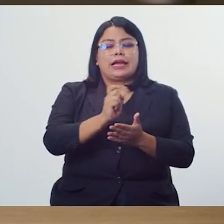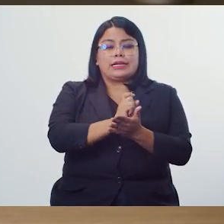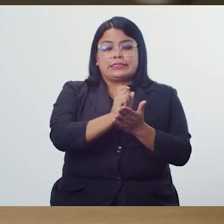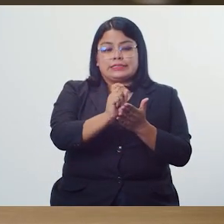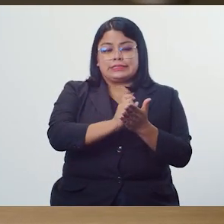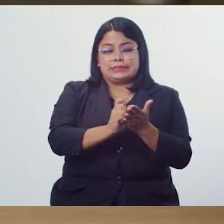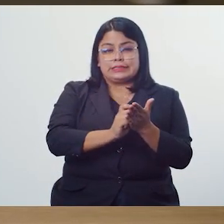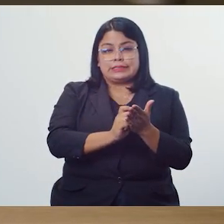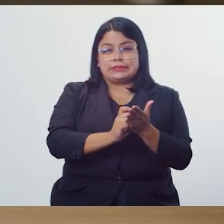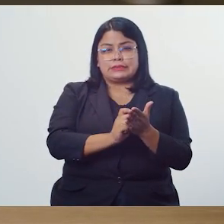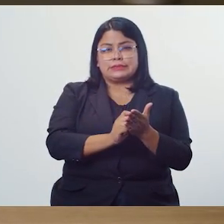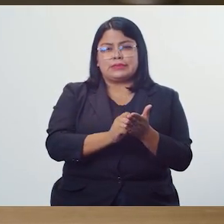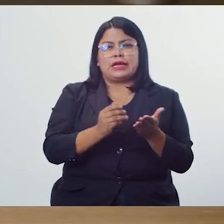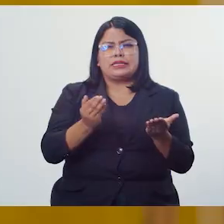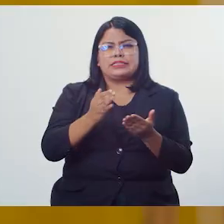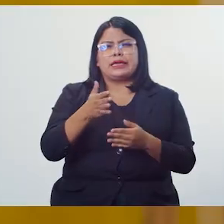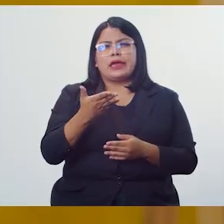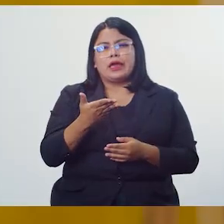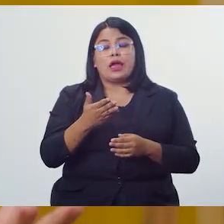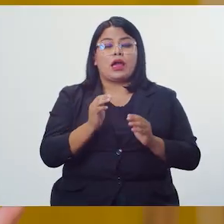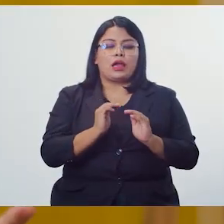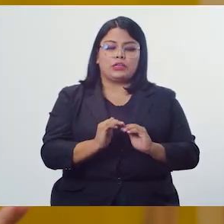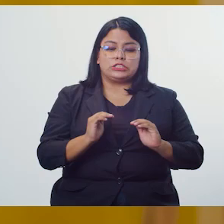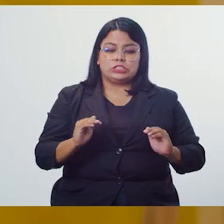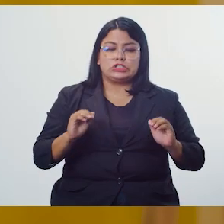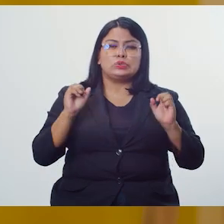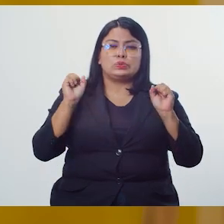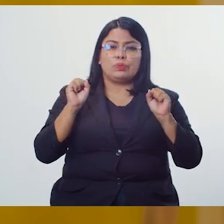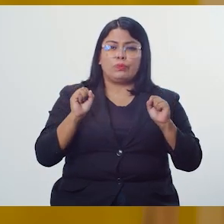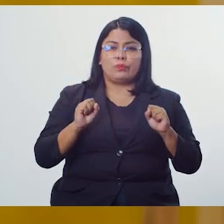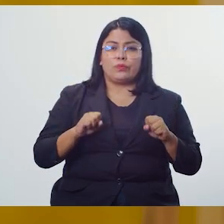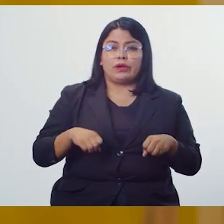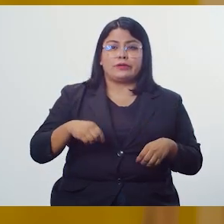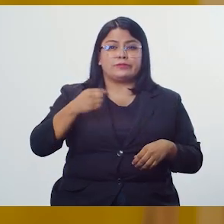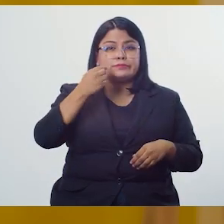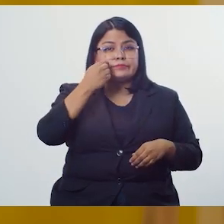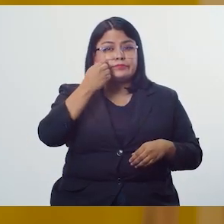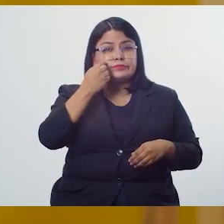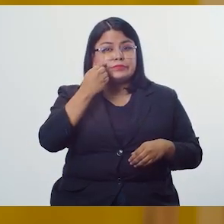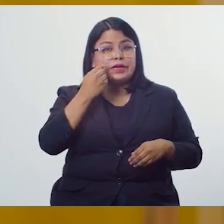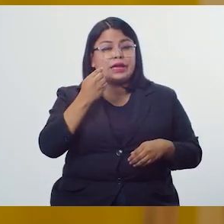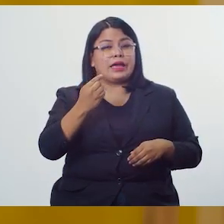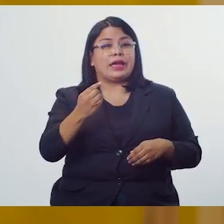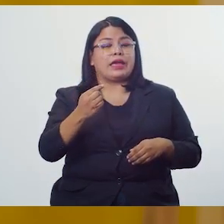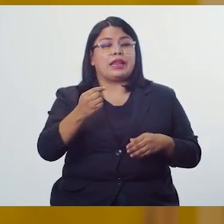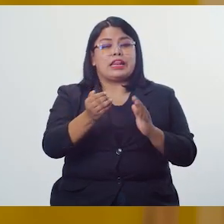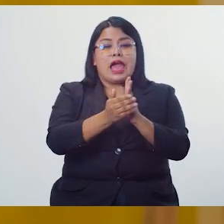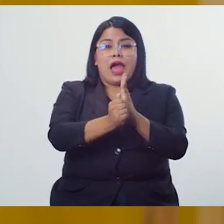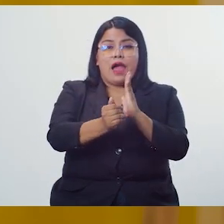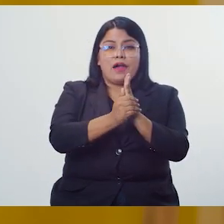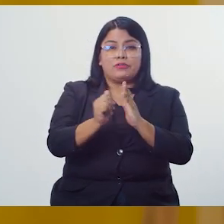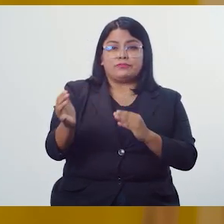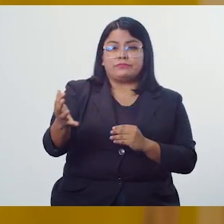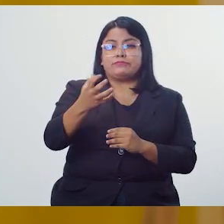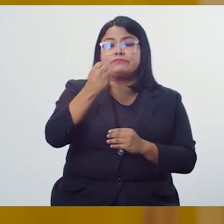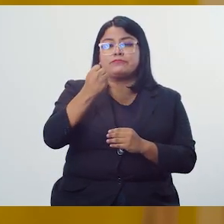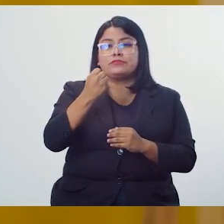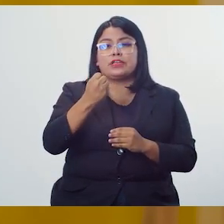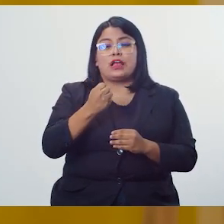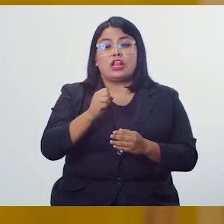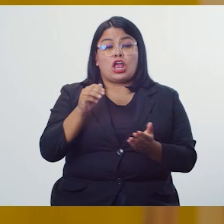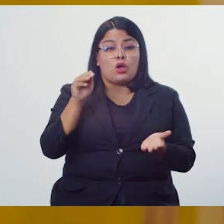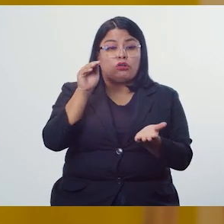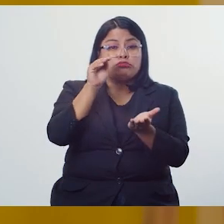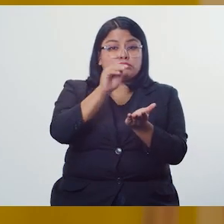escribir. En Nos gusta escribir, los niños y las niñas pueden evidenciar esas habilidades logradas durante